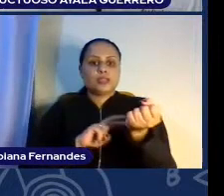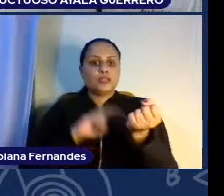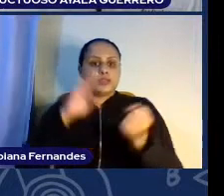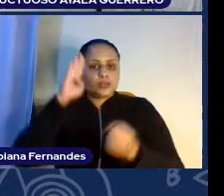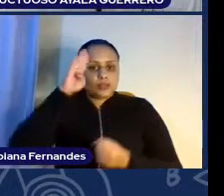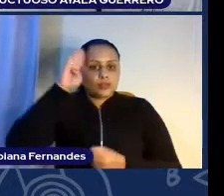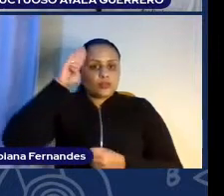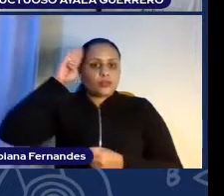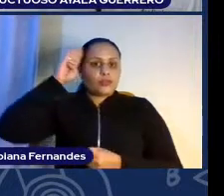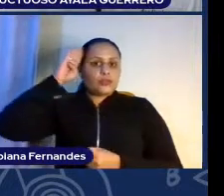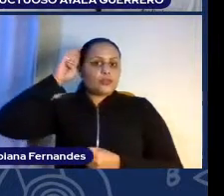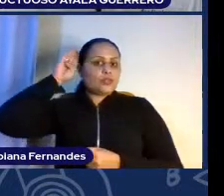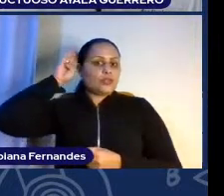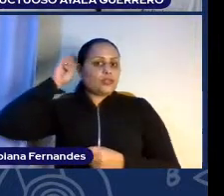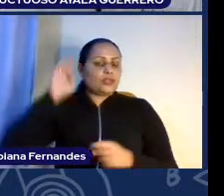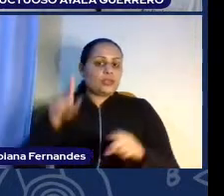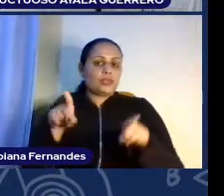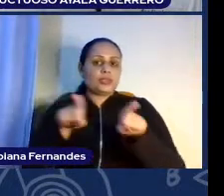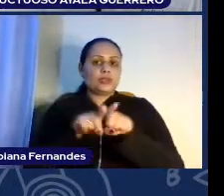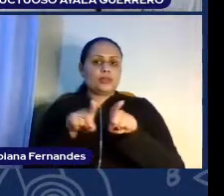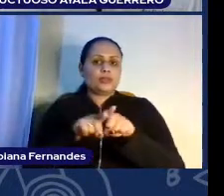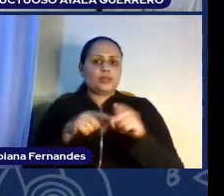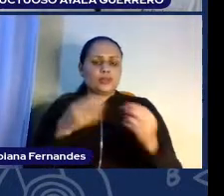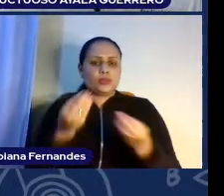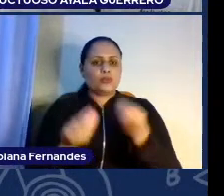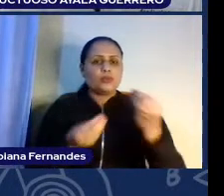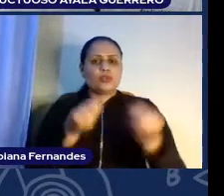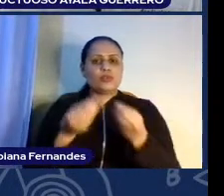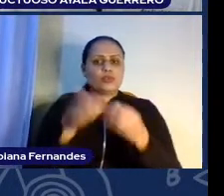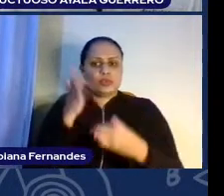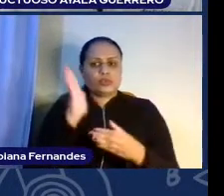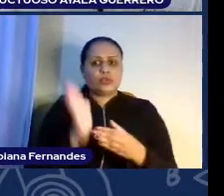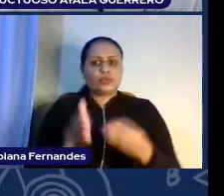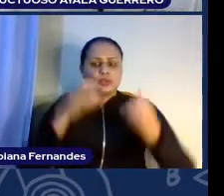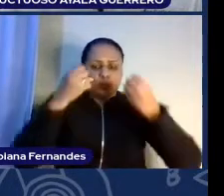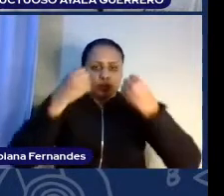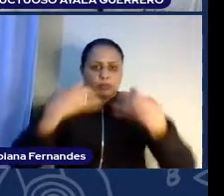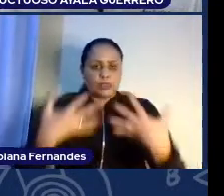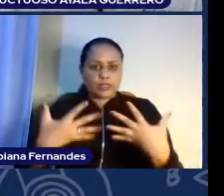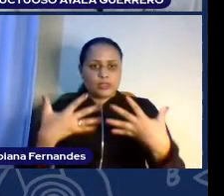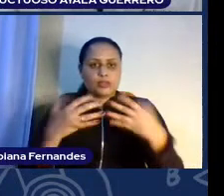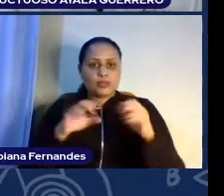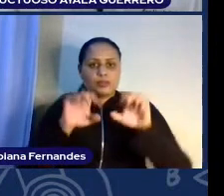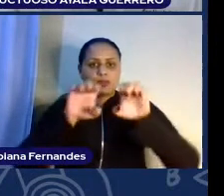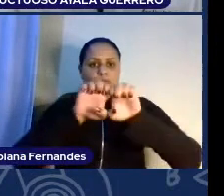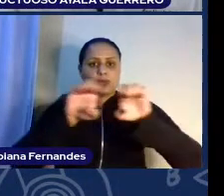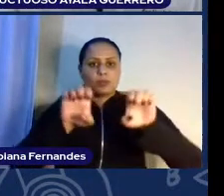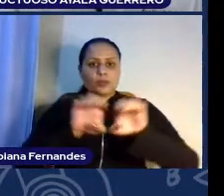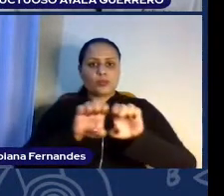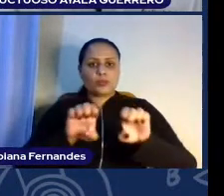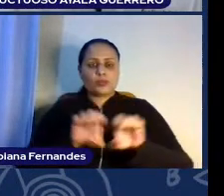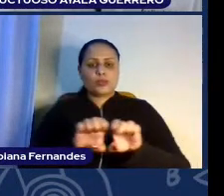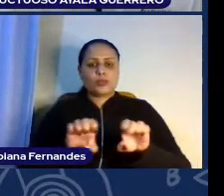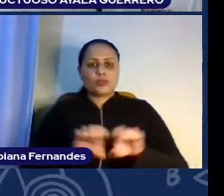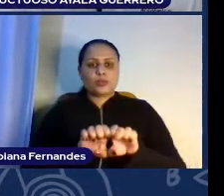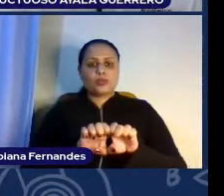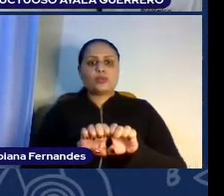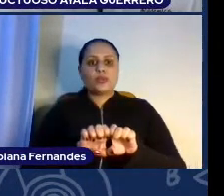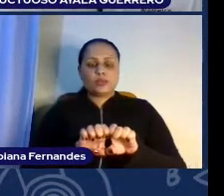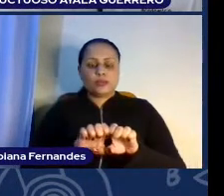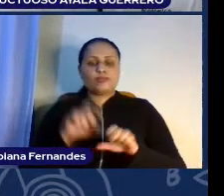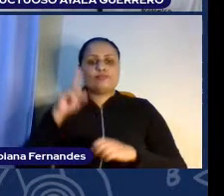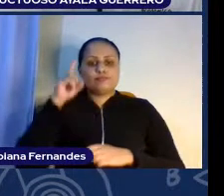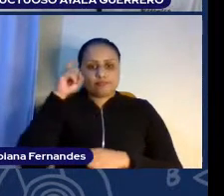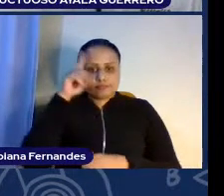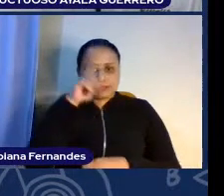el cerebro, que como ya mencionaba, es una estructura sumamente compleja.